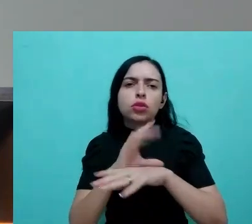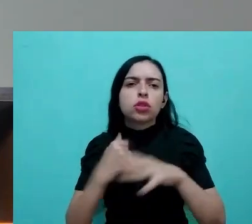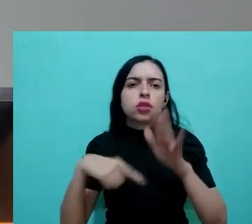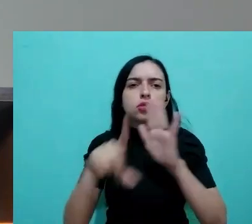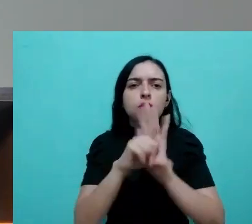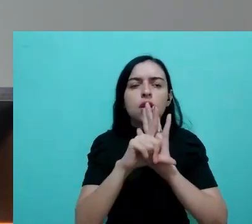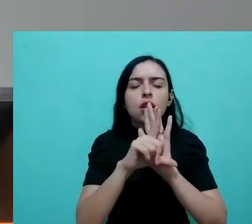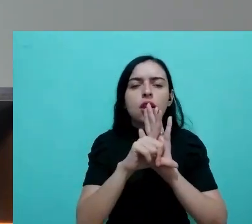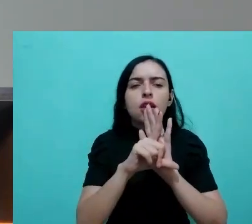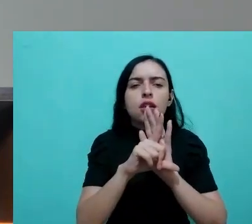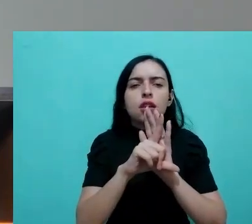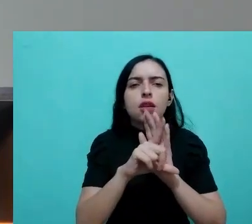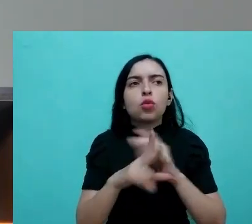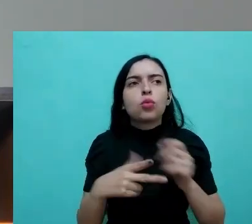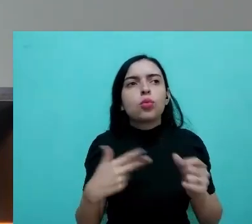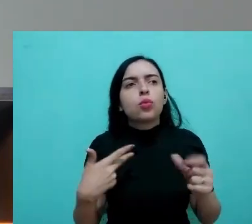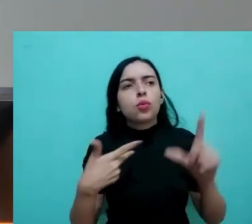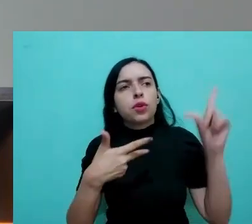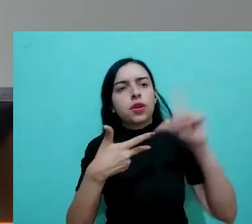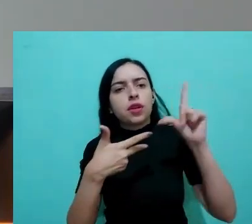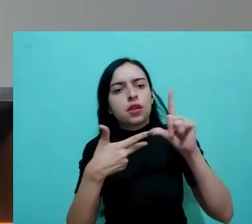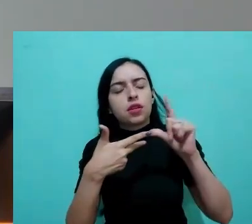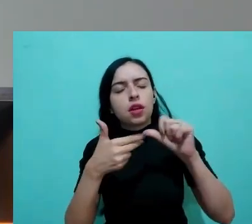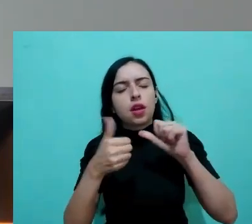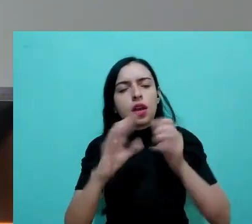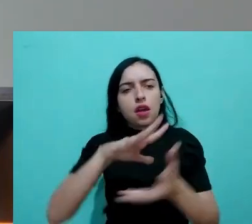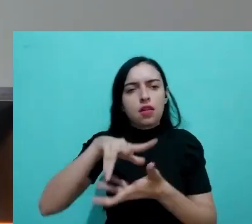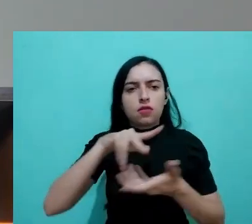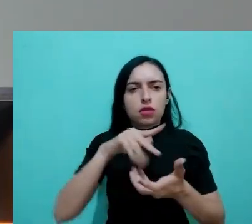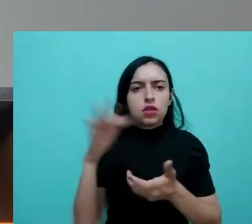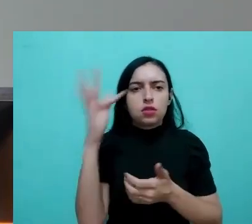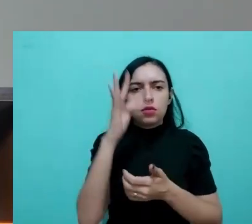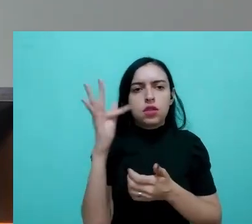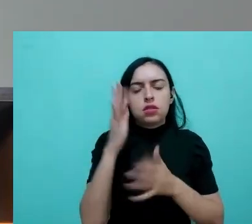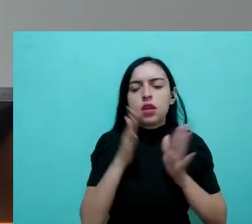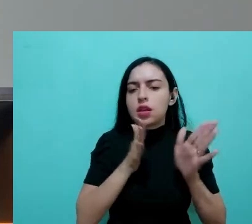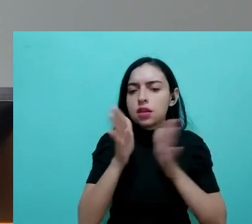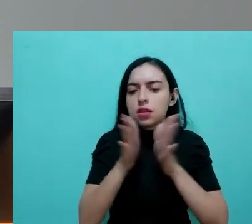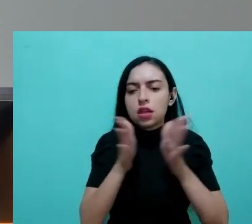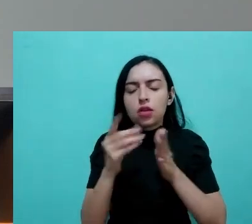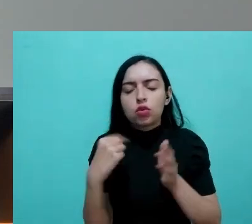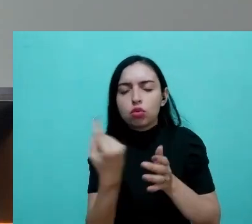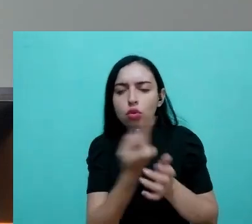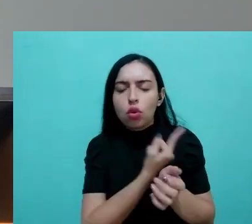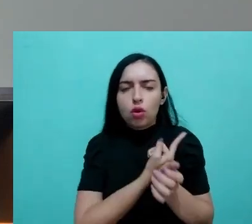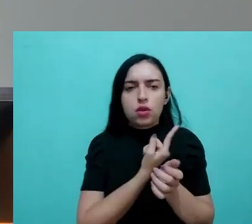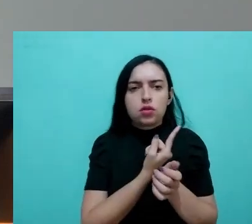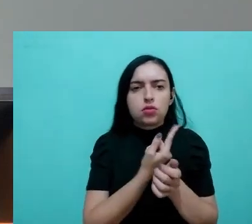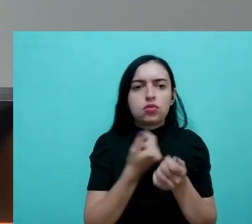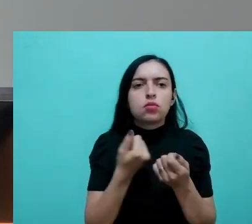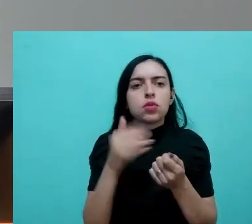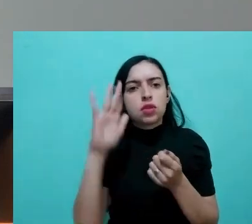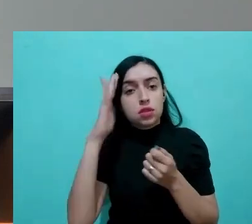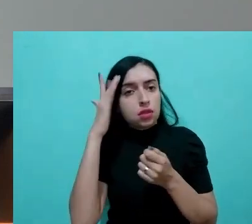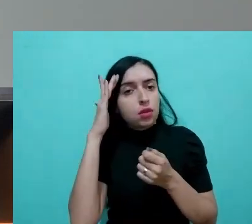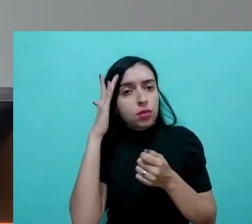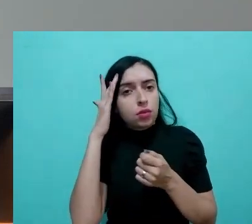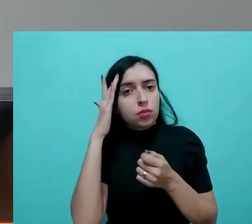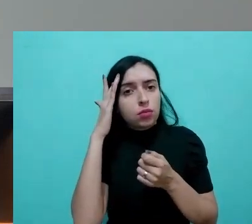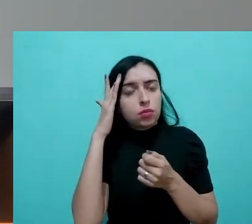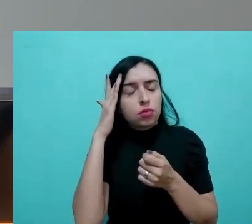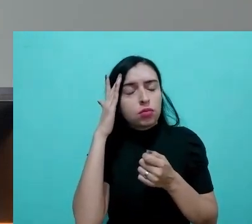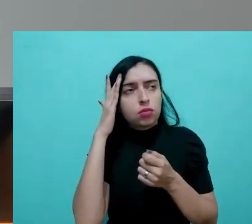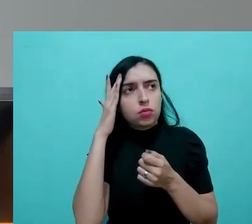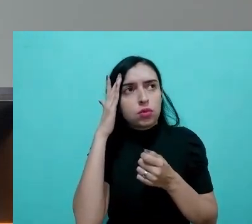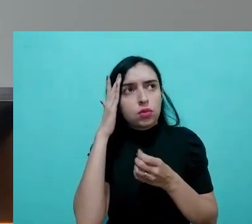Revolución Francesa. Y eso conduce a que nosotros rechazamos el control